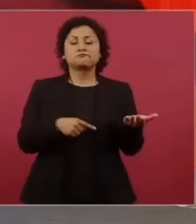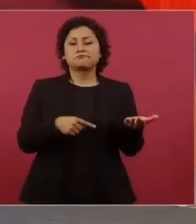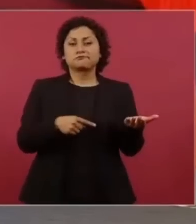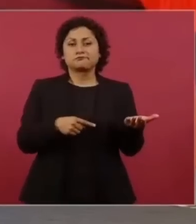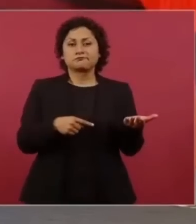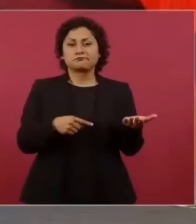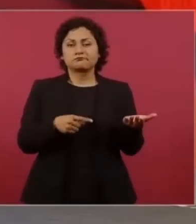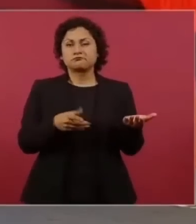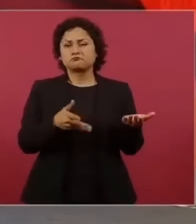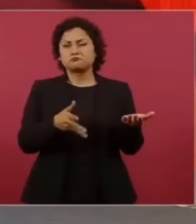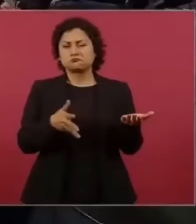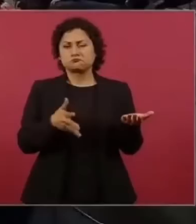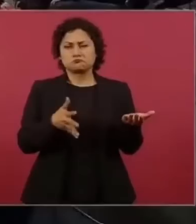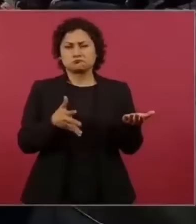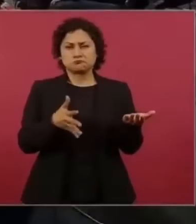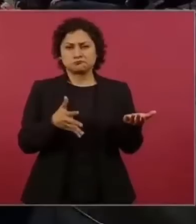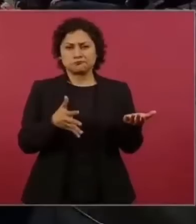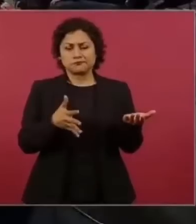pues,